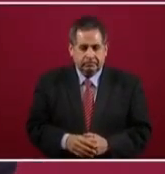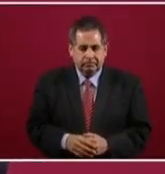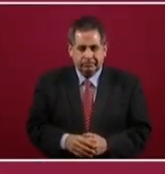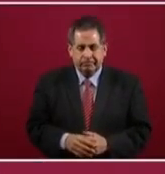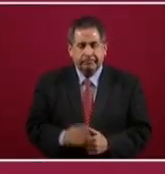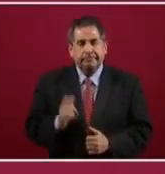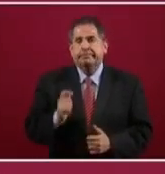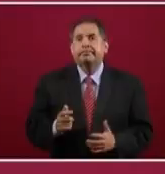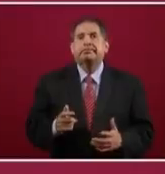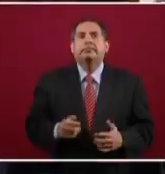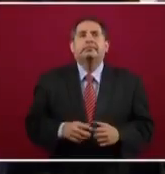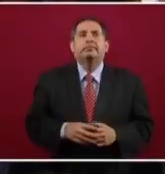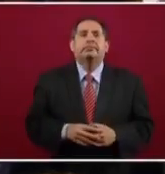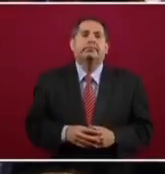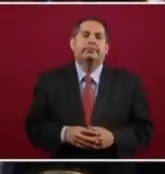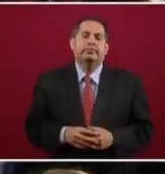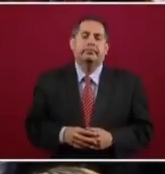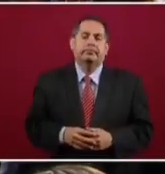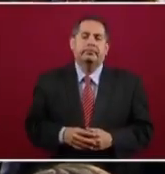Es que